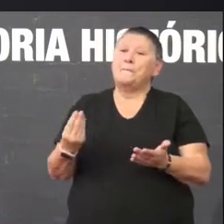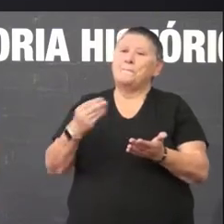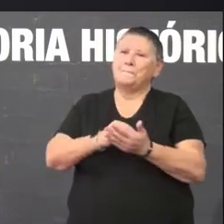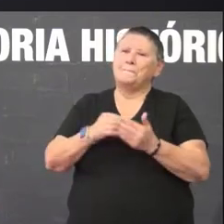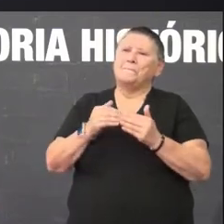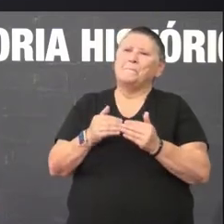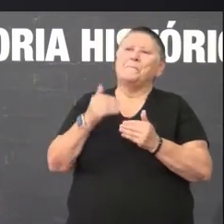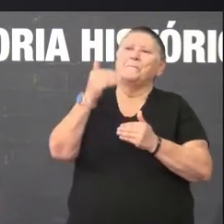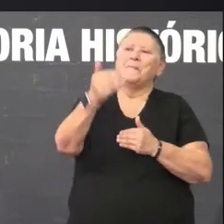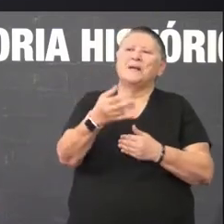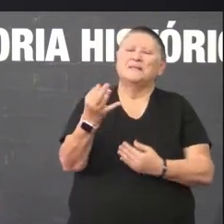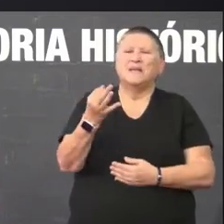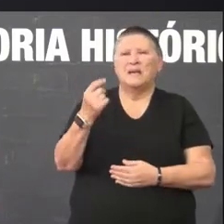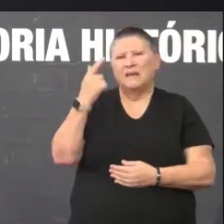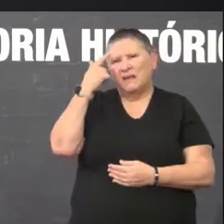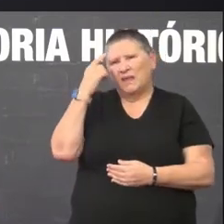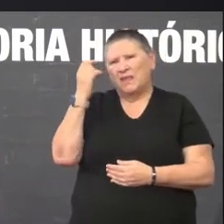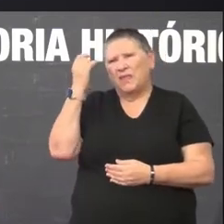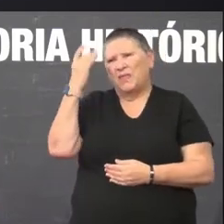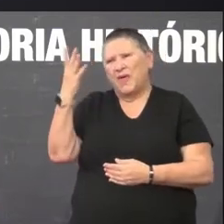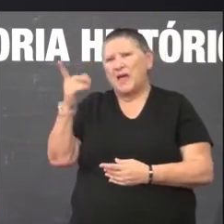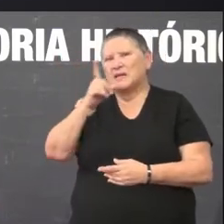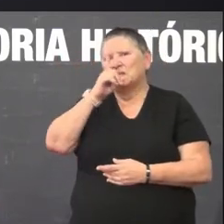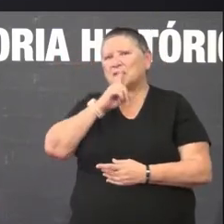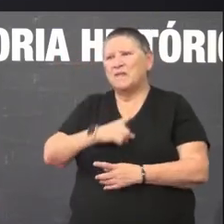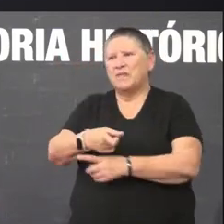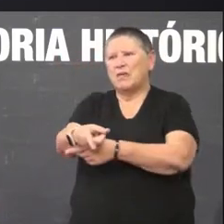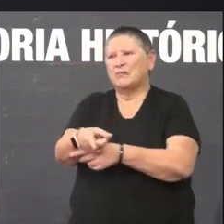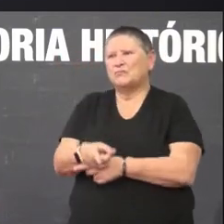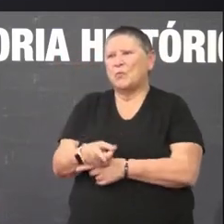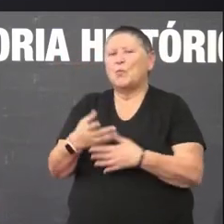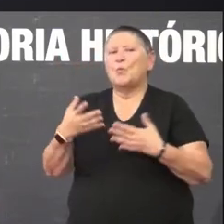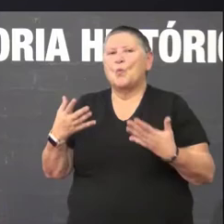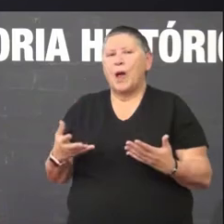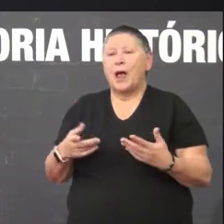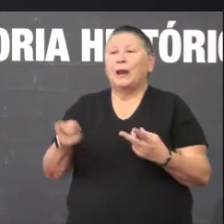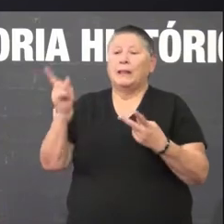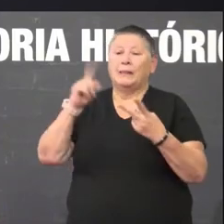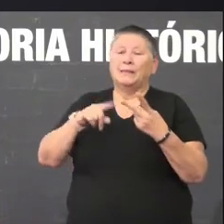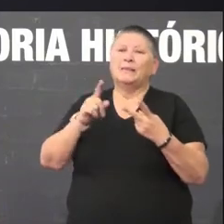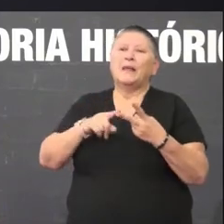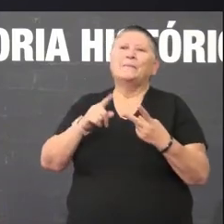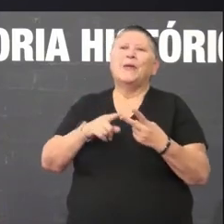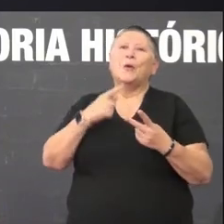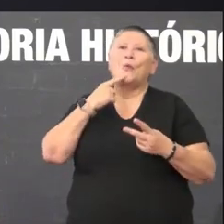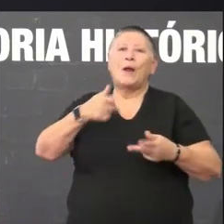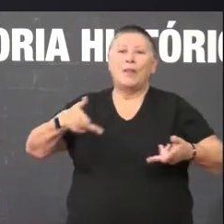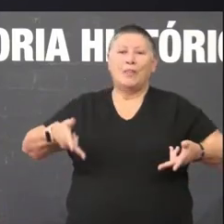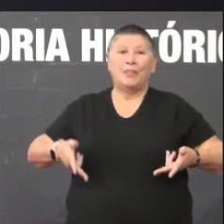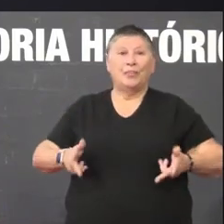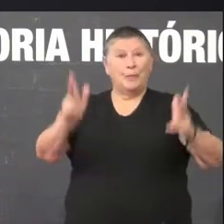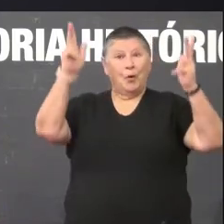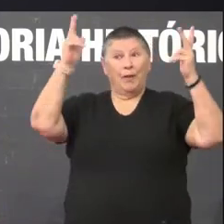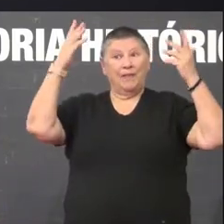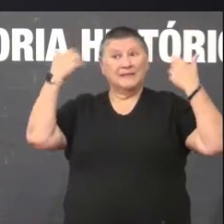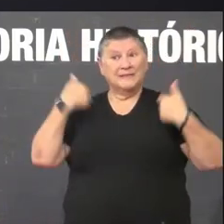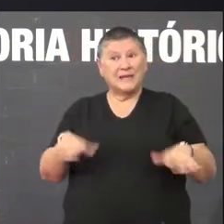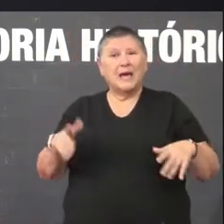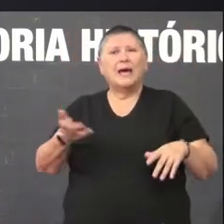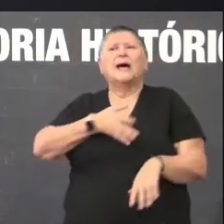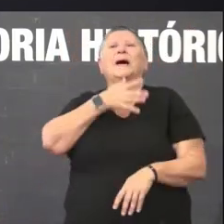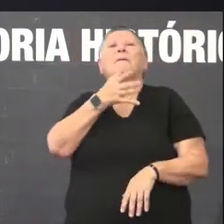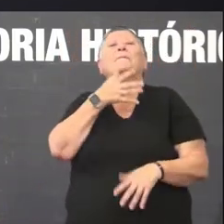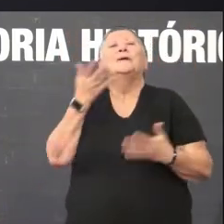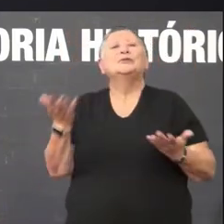que ideas foron as silenciadas, sino que pasou cando chegou a democracia. É dicir, foi de